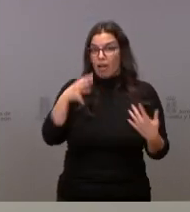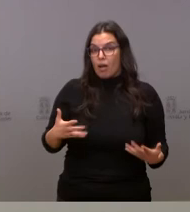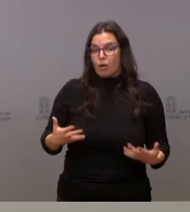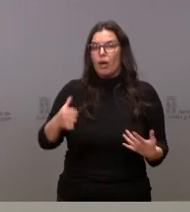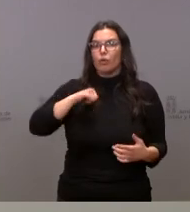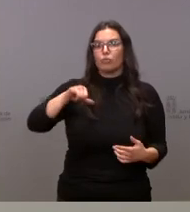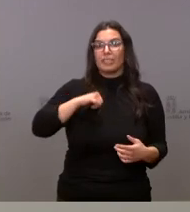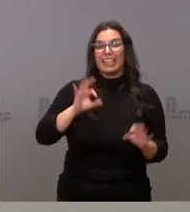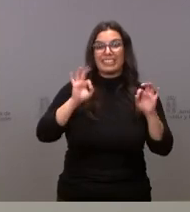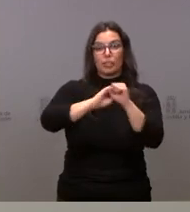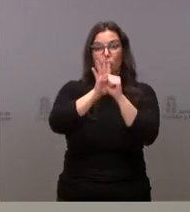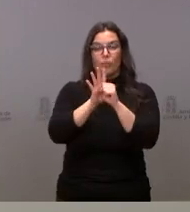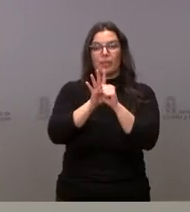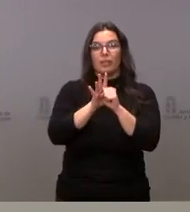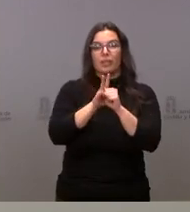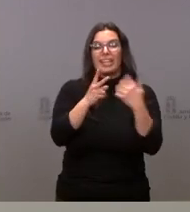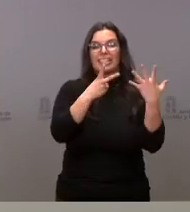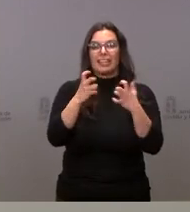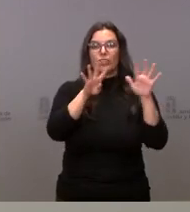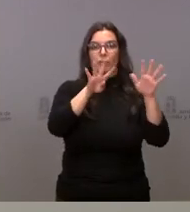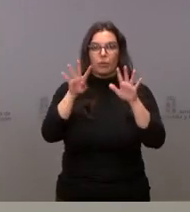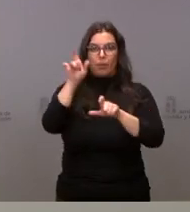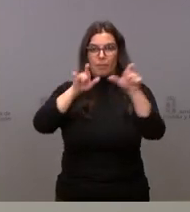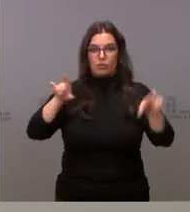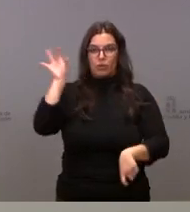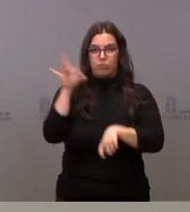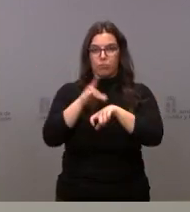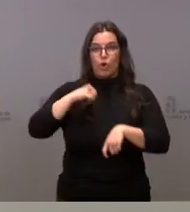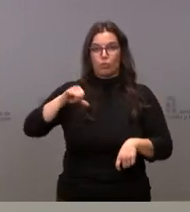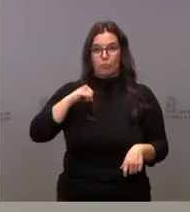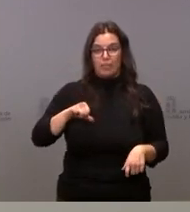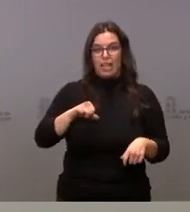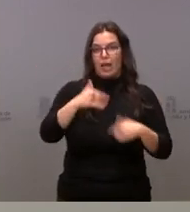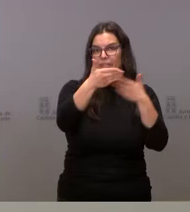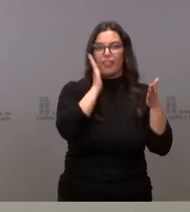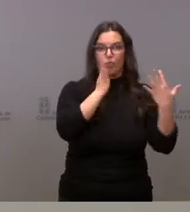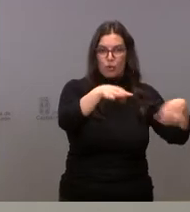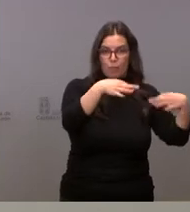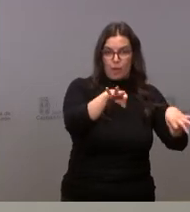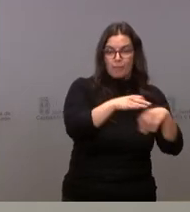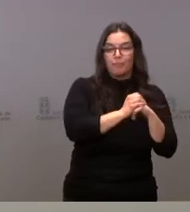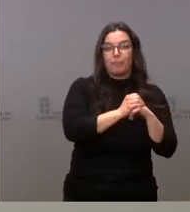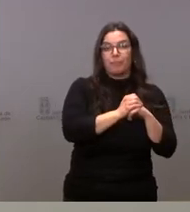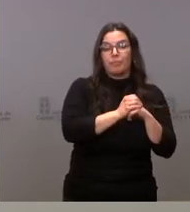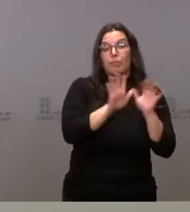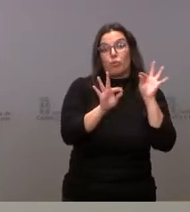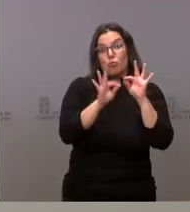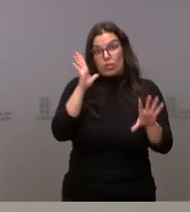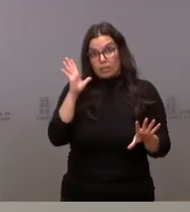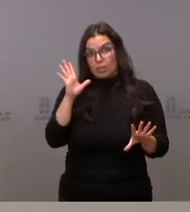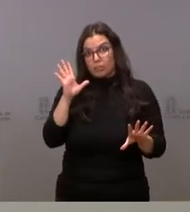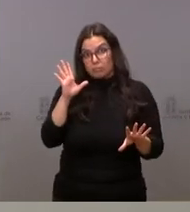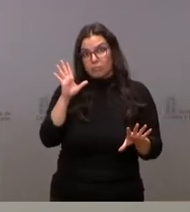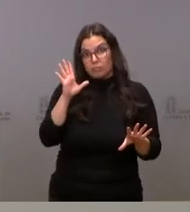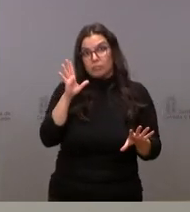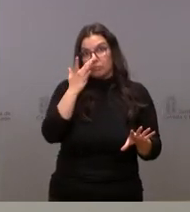hospitalizados por kobe 1 799 pacientes en hospitalización convencional mientras que afortunadamente se supone